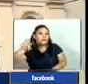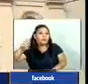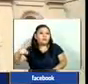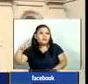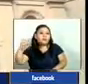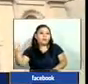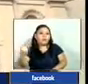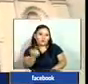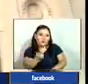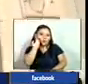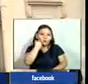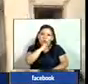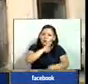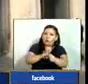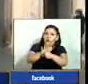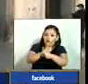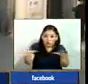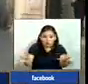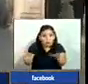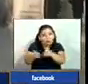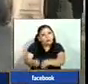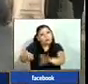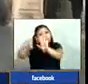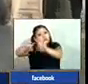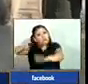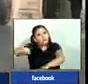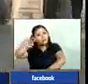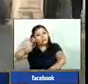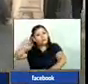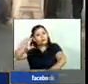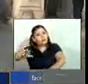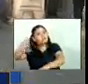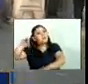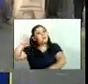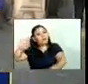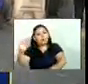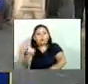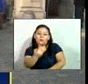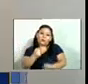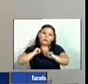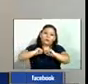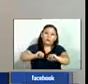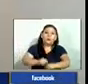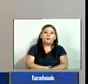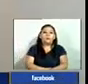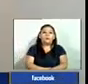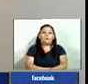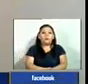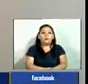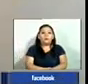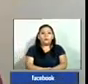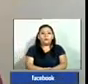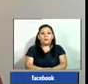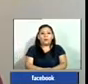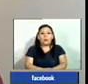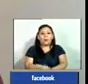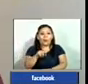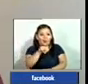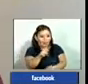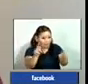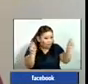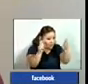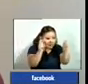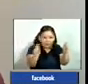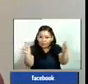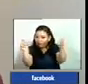coronavirus y ha contabilizado 6.434 muertes Y decenas de fiestas